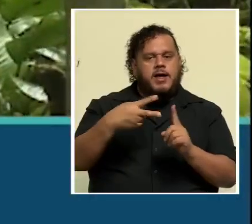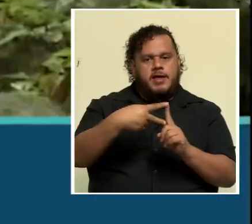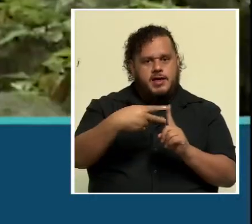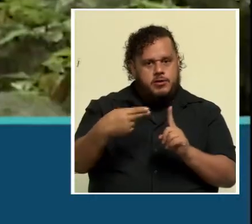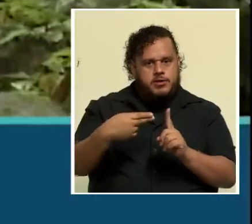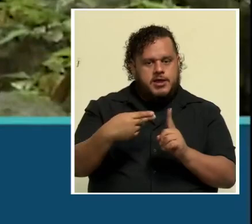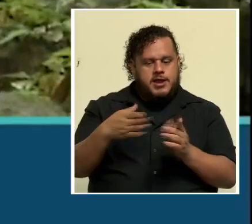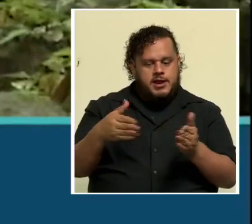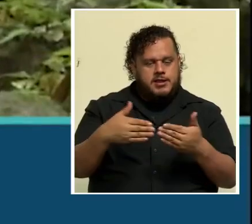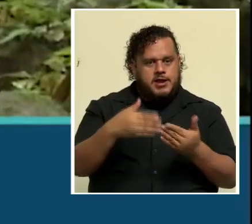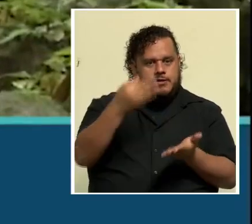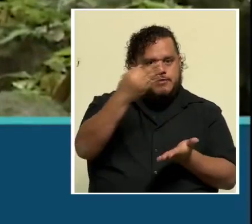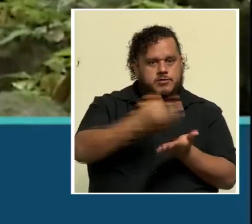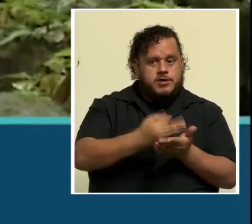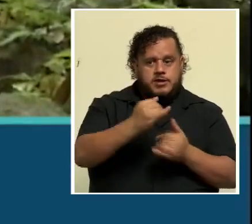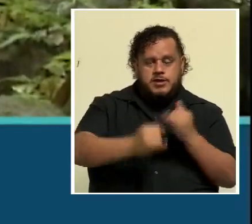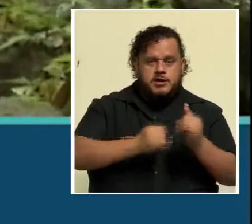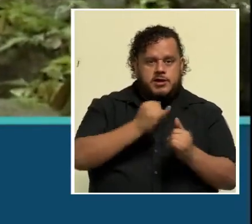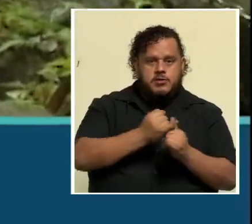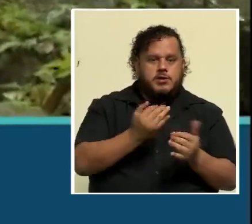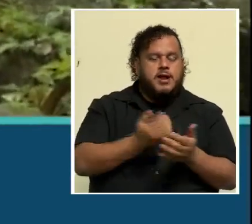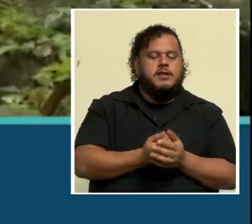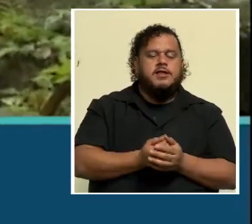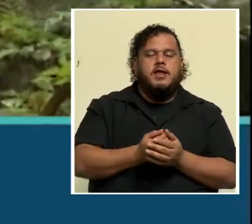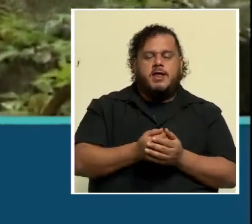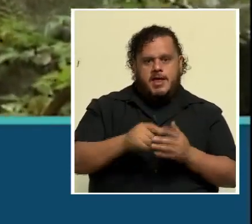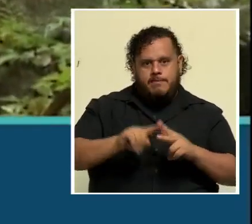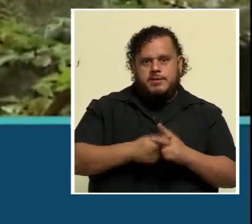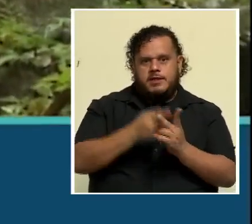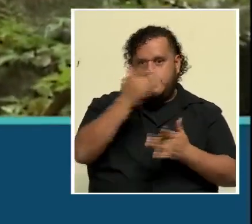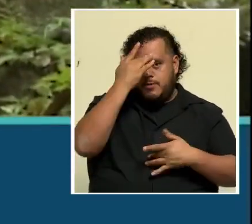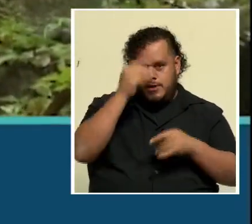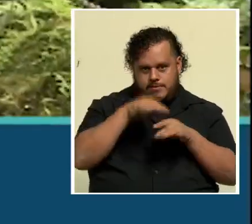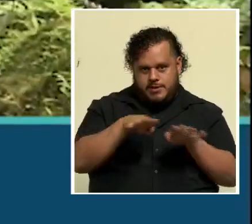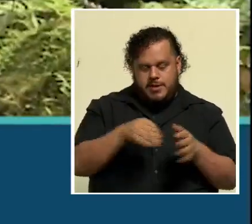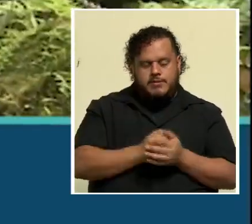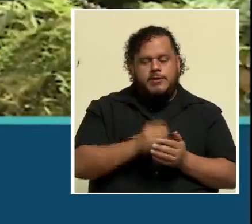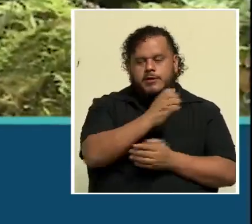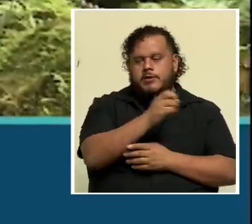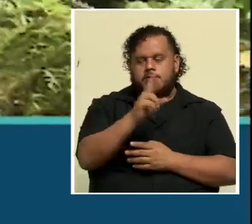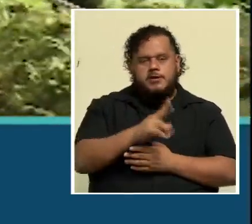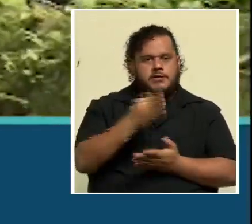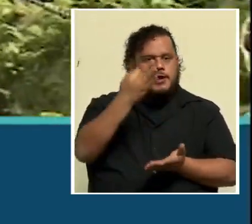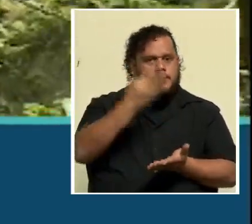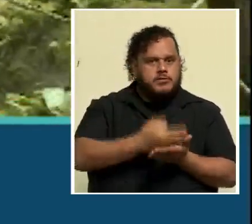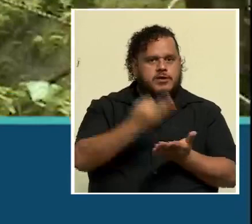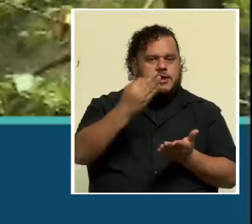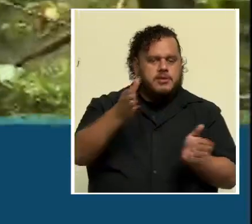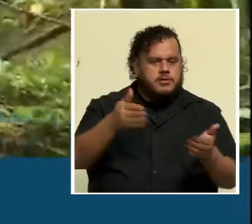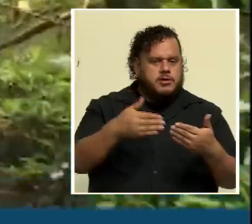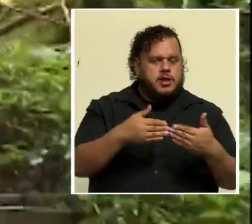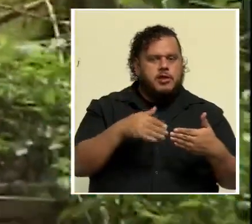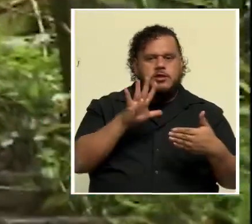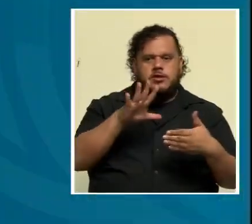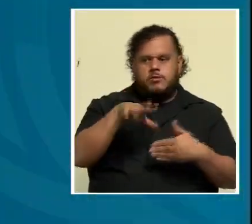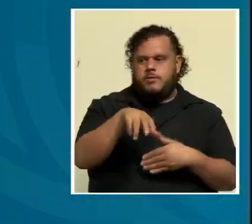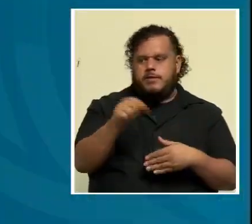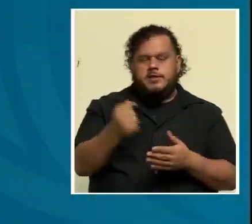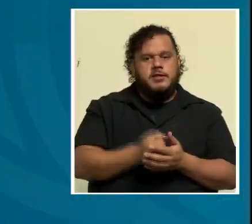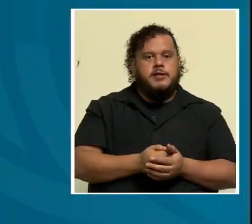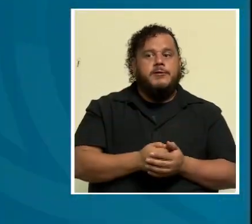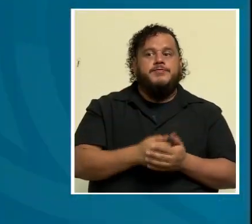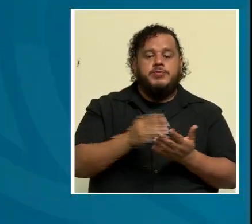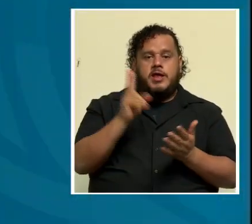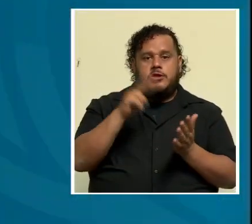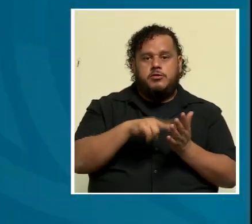cierre de fronteras internacionales al que obligó la pandemia. En Costa Rica, las fronteras estuvieron cerradas durante 5 meses. Durante